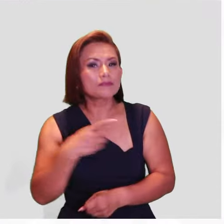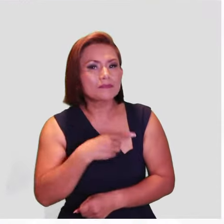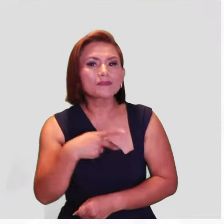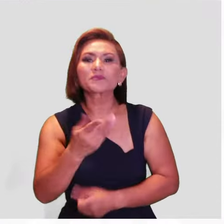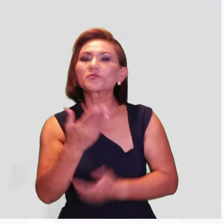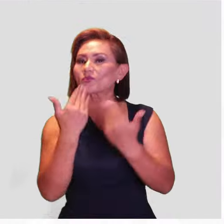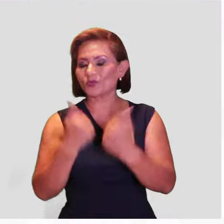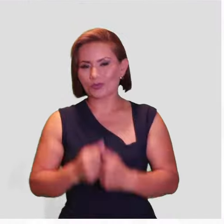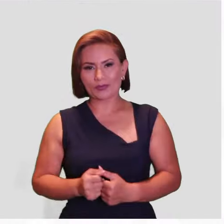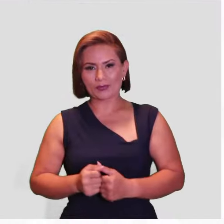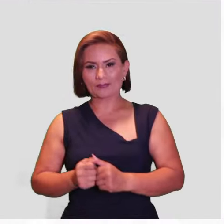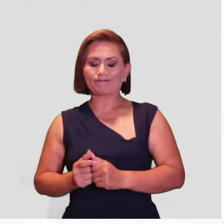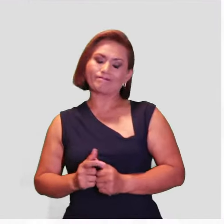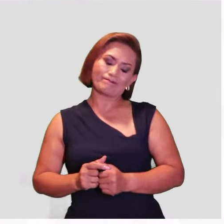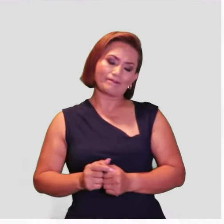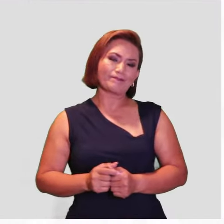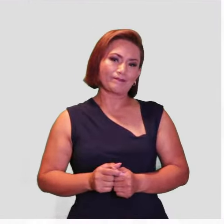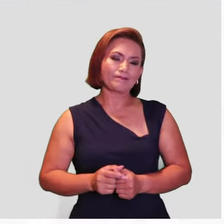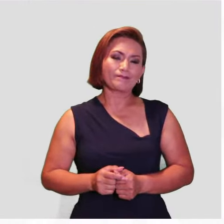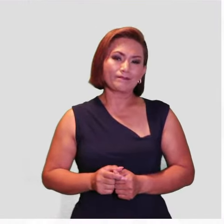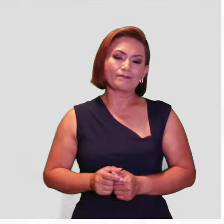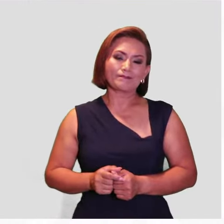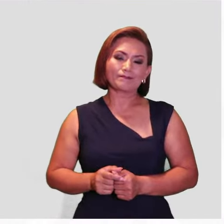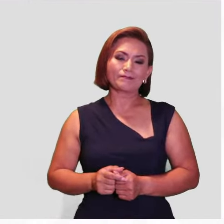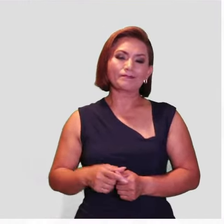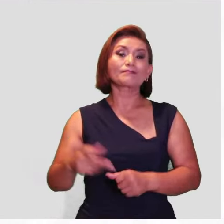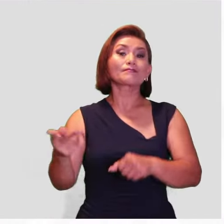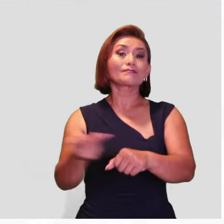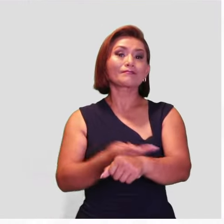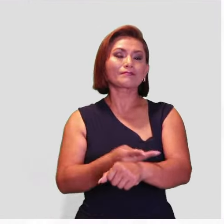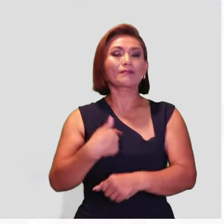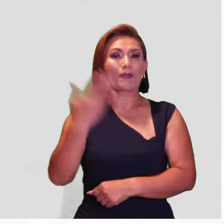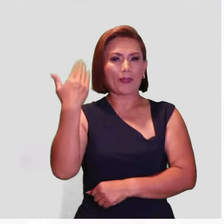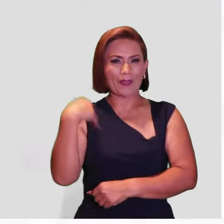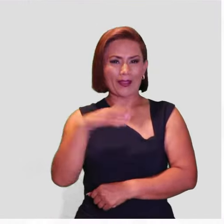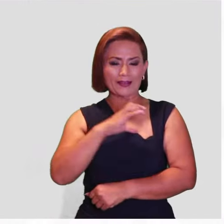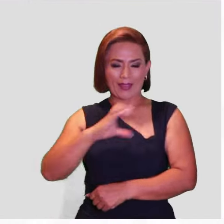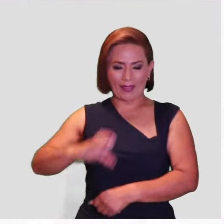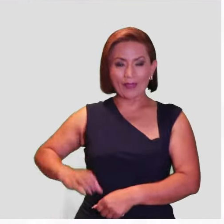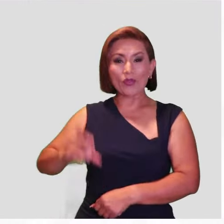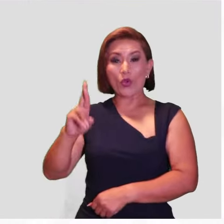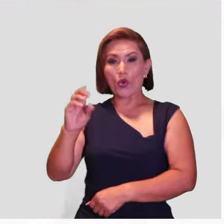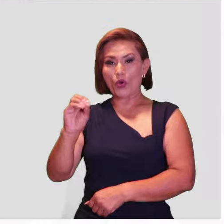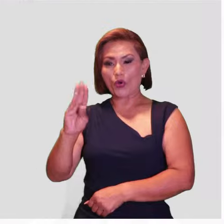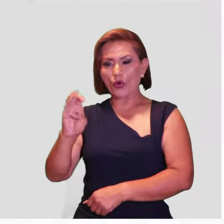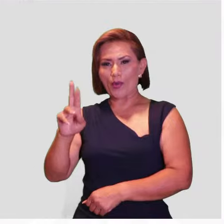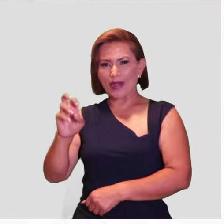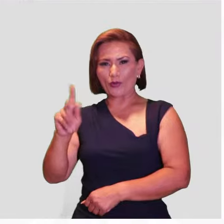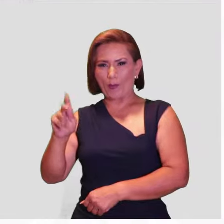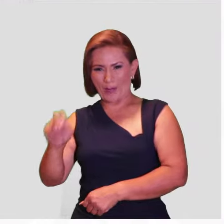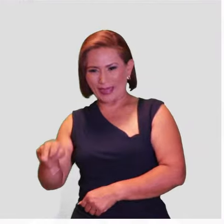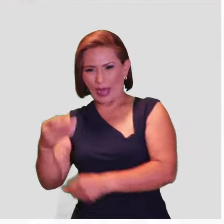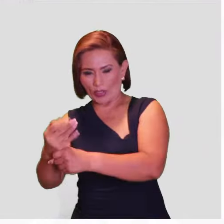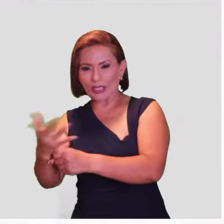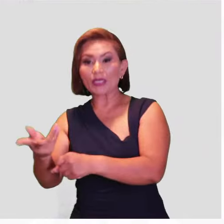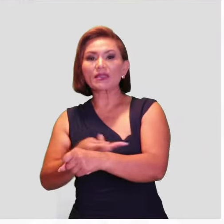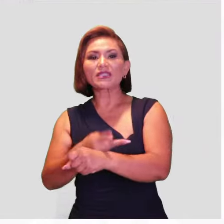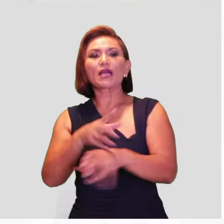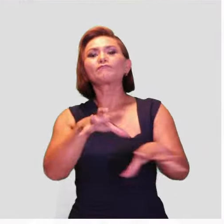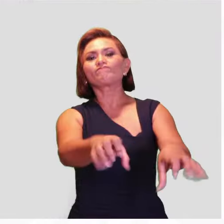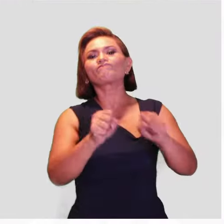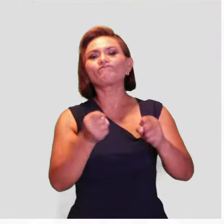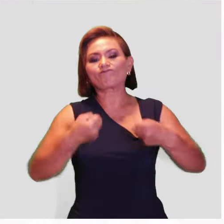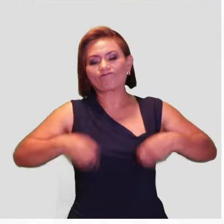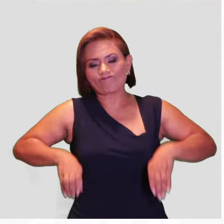temas en los que Robertín Ratatín ha fallado más es en el tema de la seguridad. El 70% de los